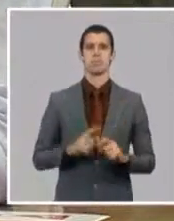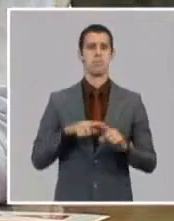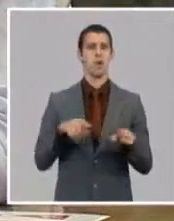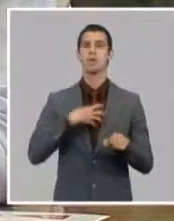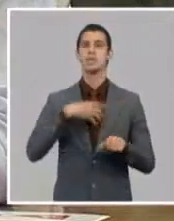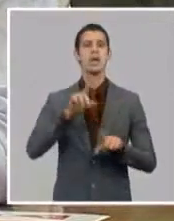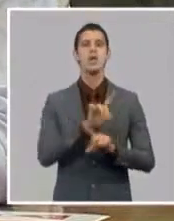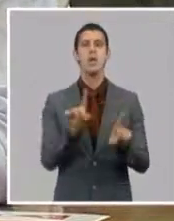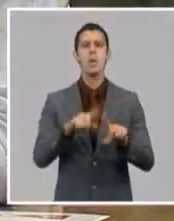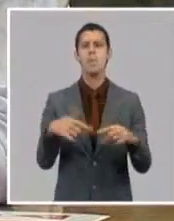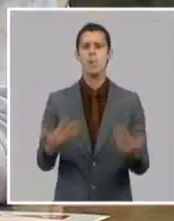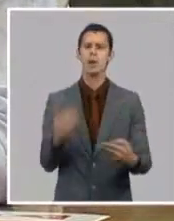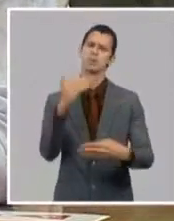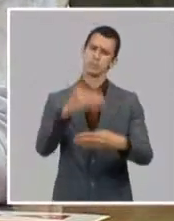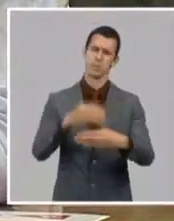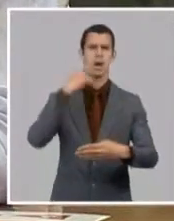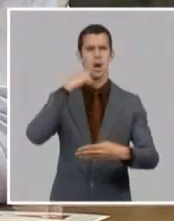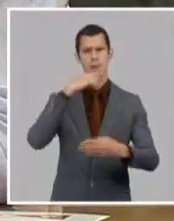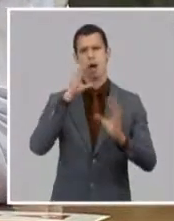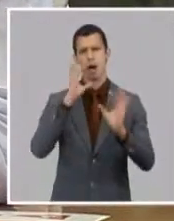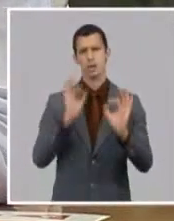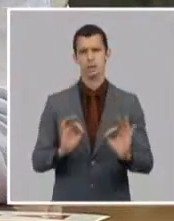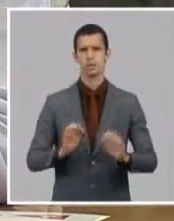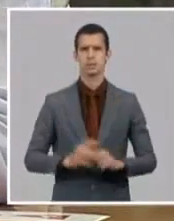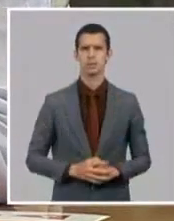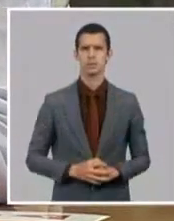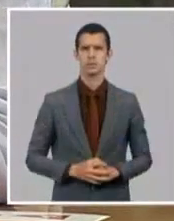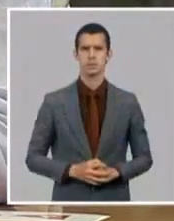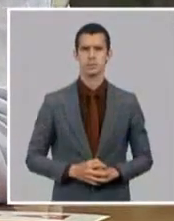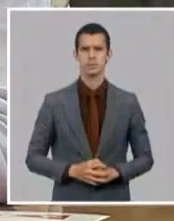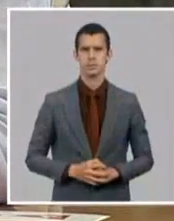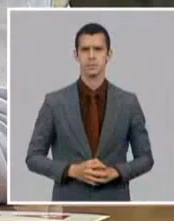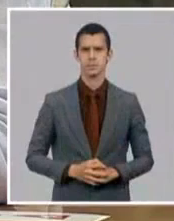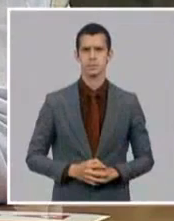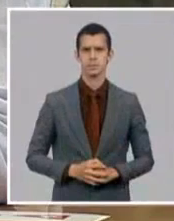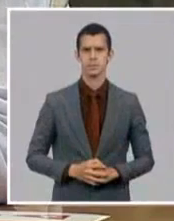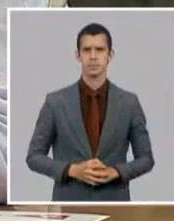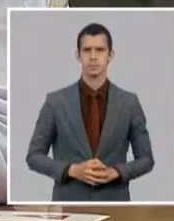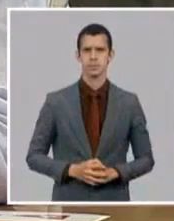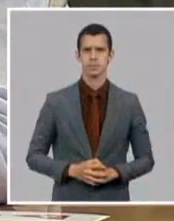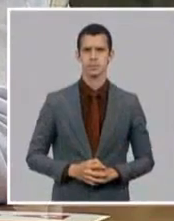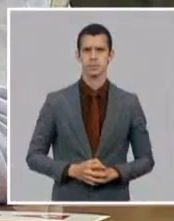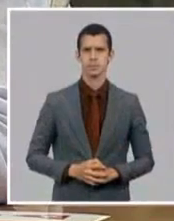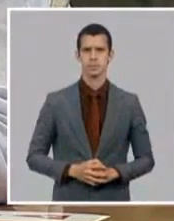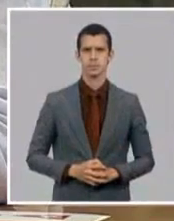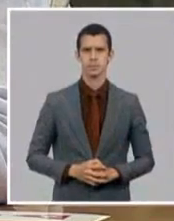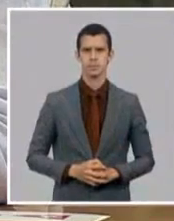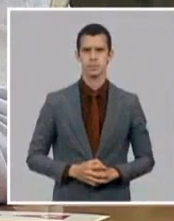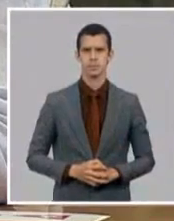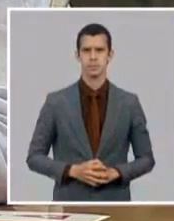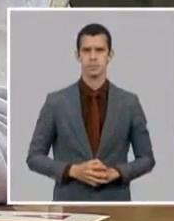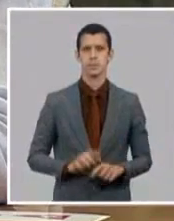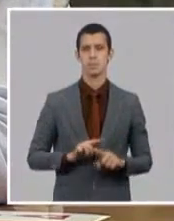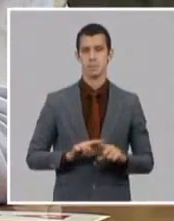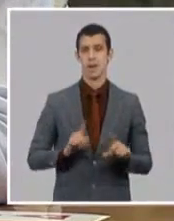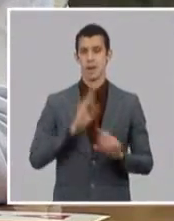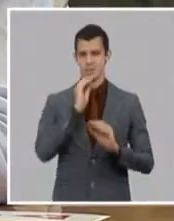cosas que ocurrieron. Y eso nos está diciendo entonces también que nosotros tenemos que